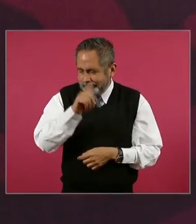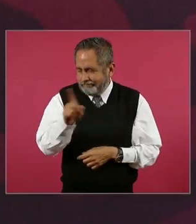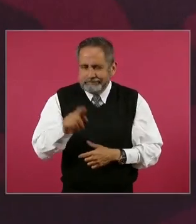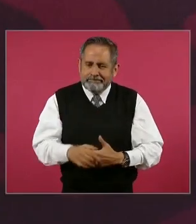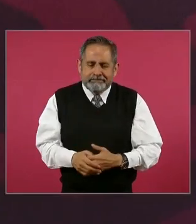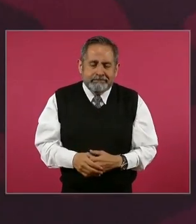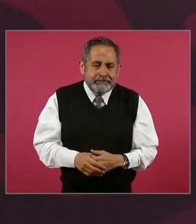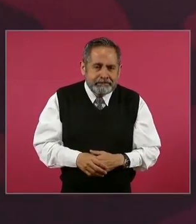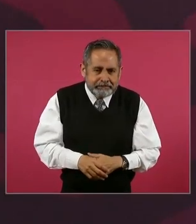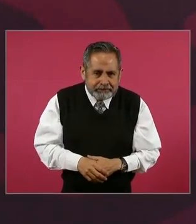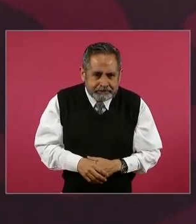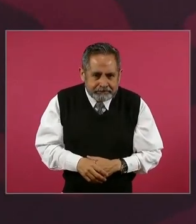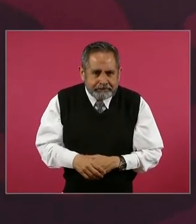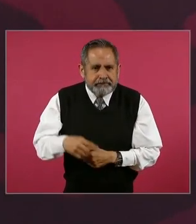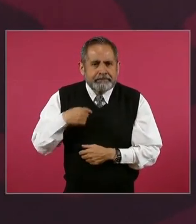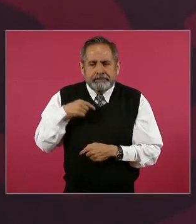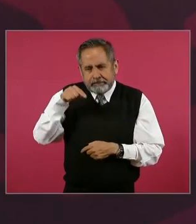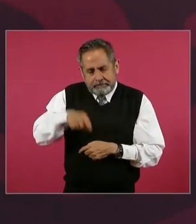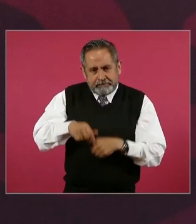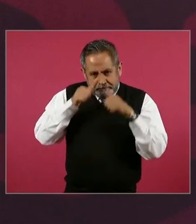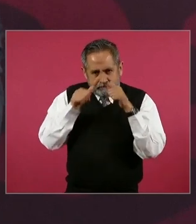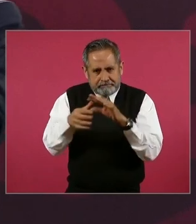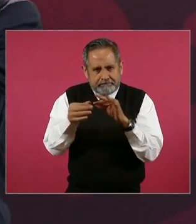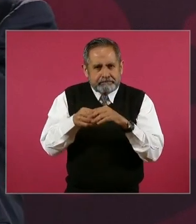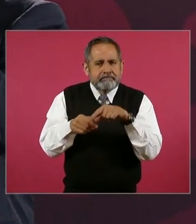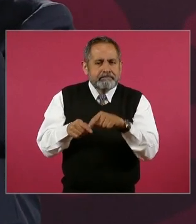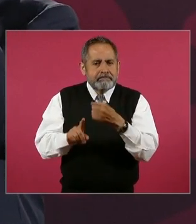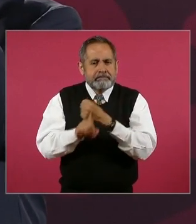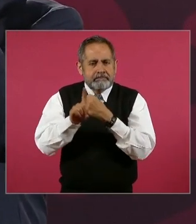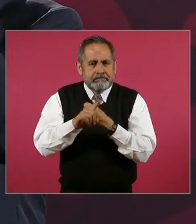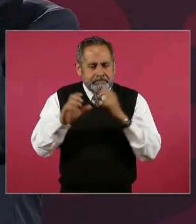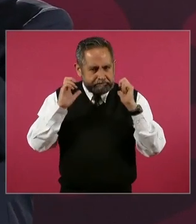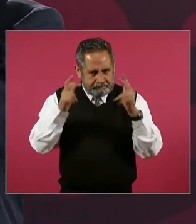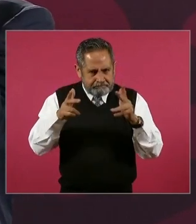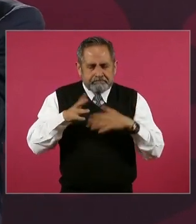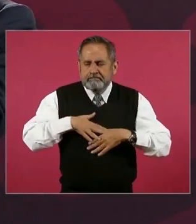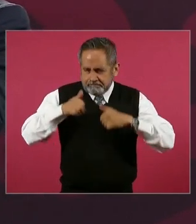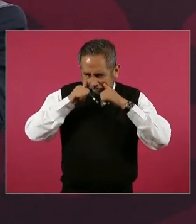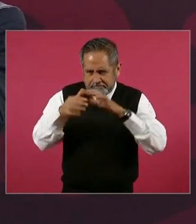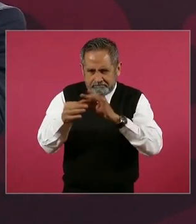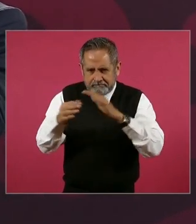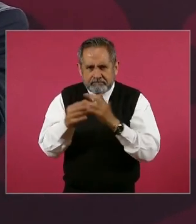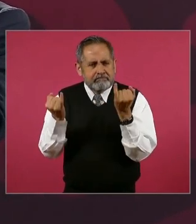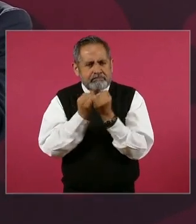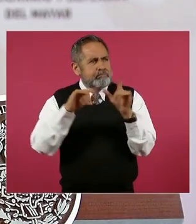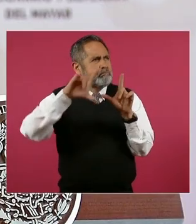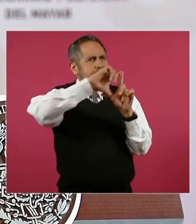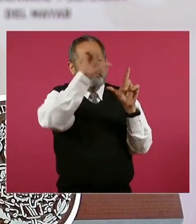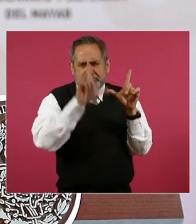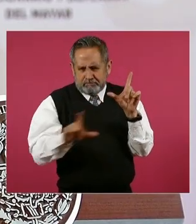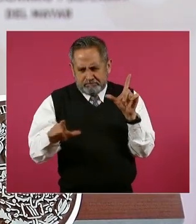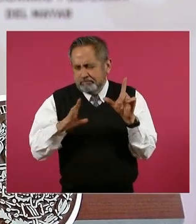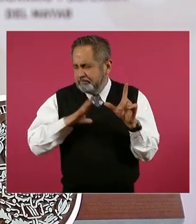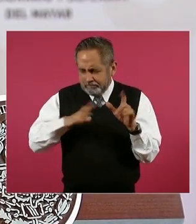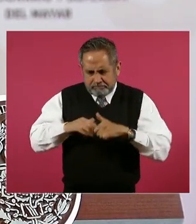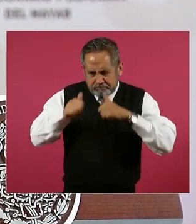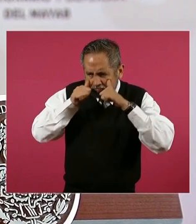este estamos nosotros atendiendo el problema en Chiapas como en todo el país